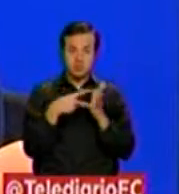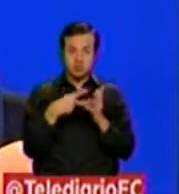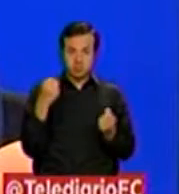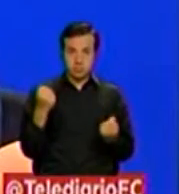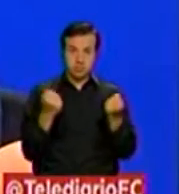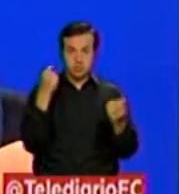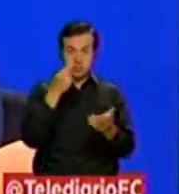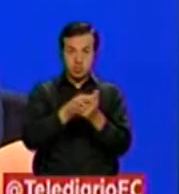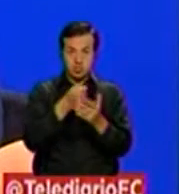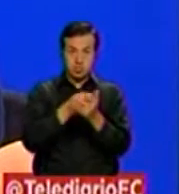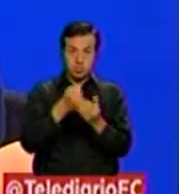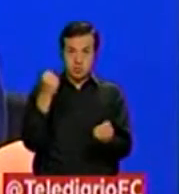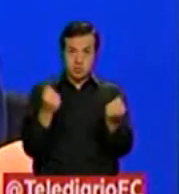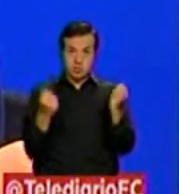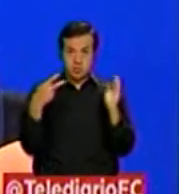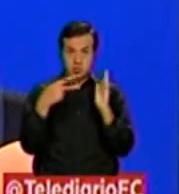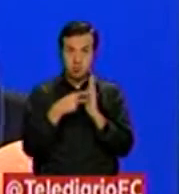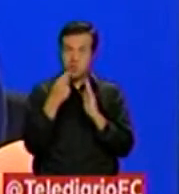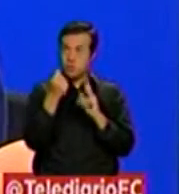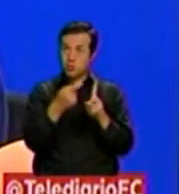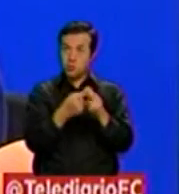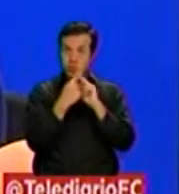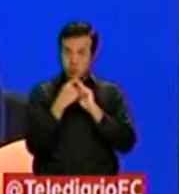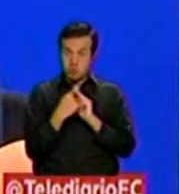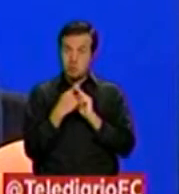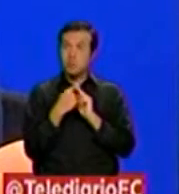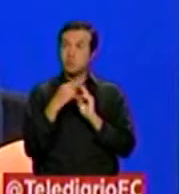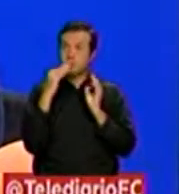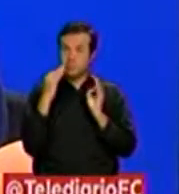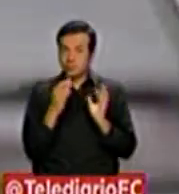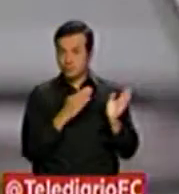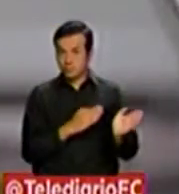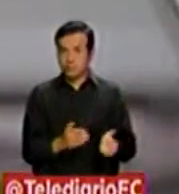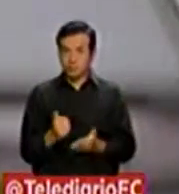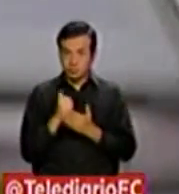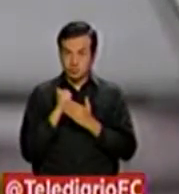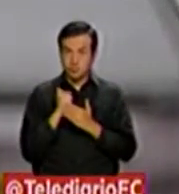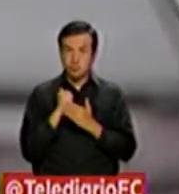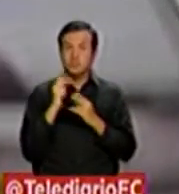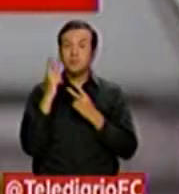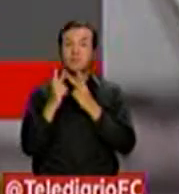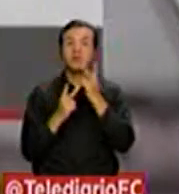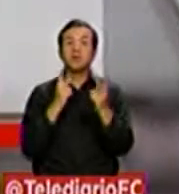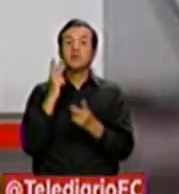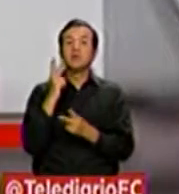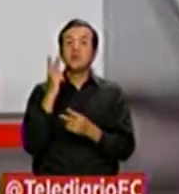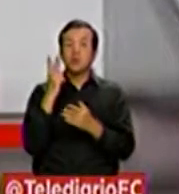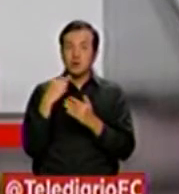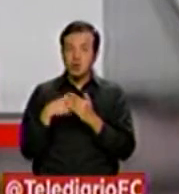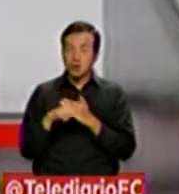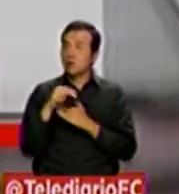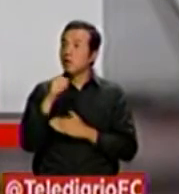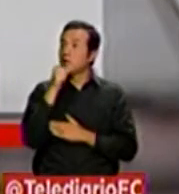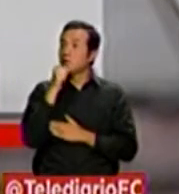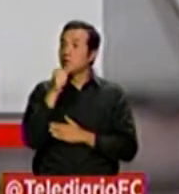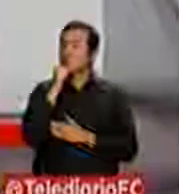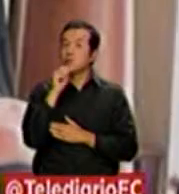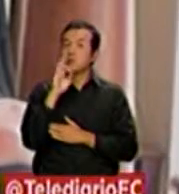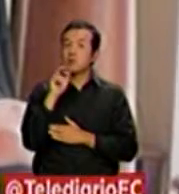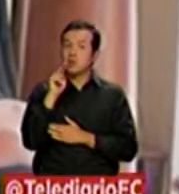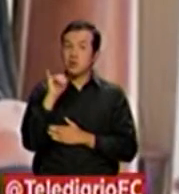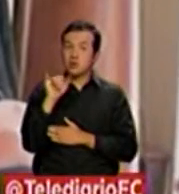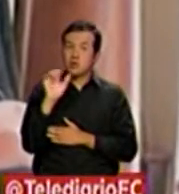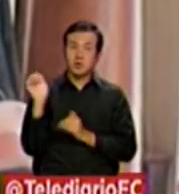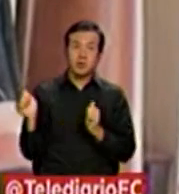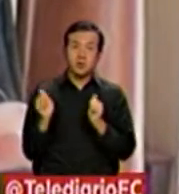la compra de estos vehículos con créditos que tengan condiciones favorables. Sobre la visita de la hija de la periodista Tania Tinoco,